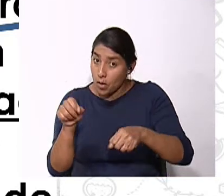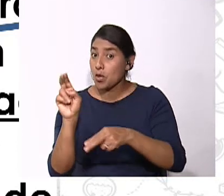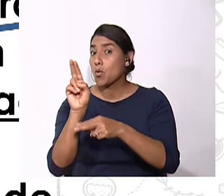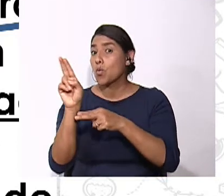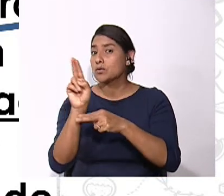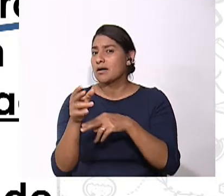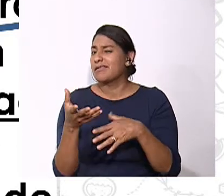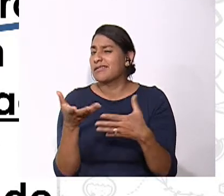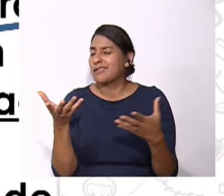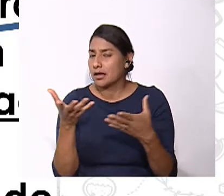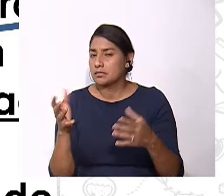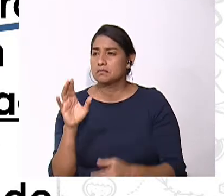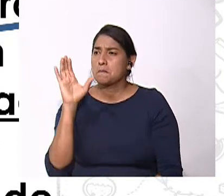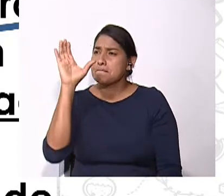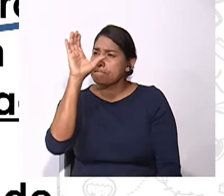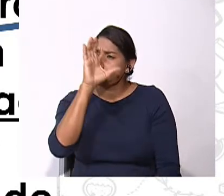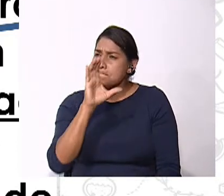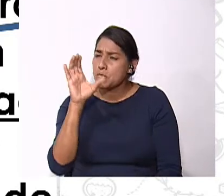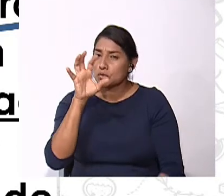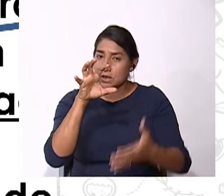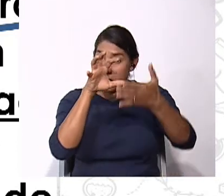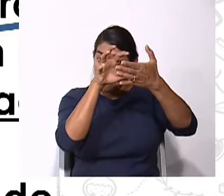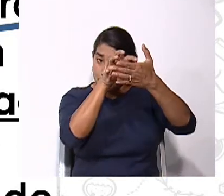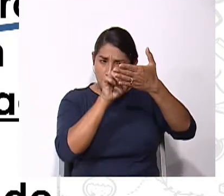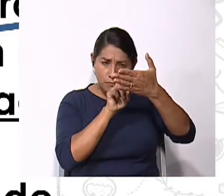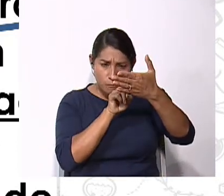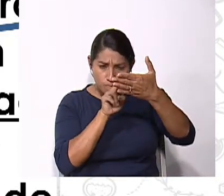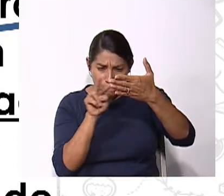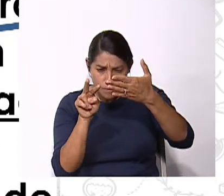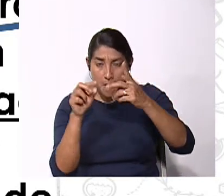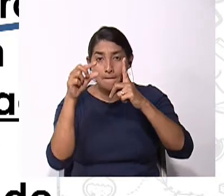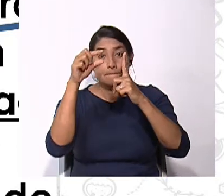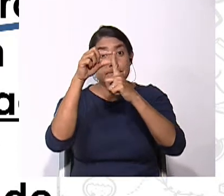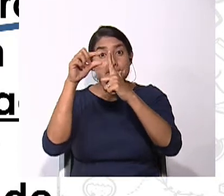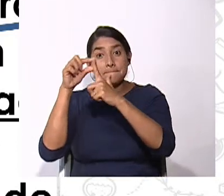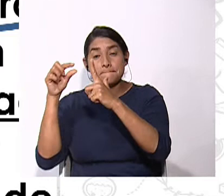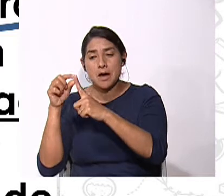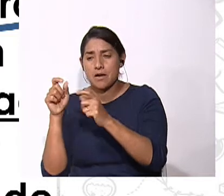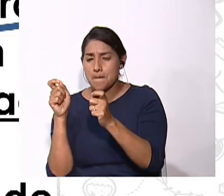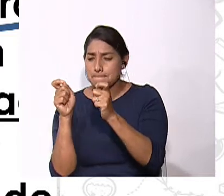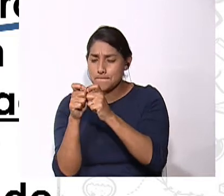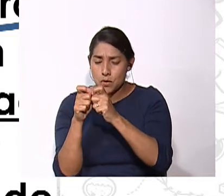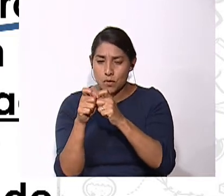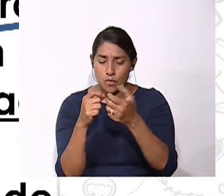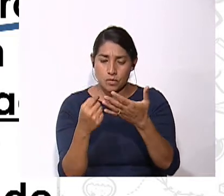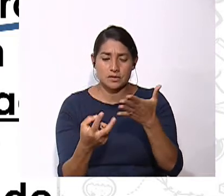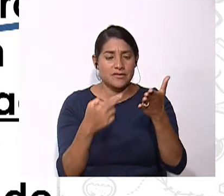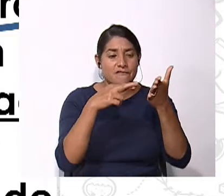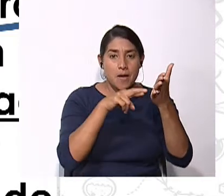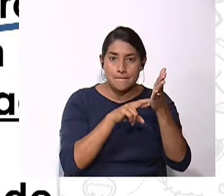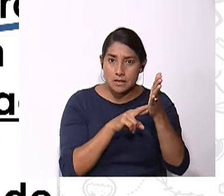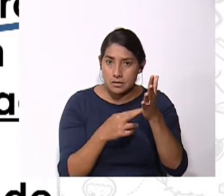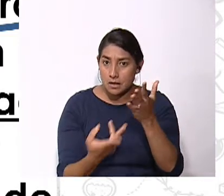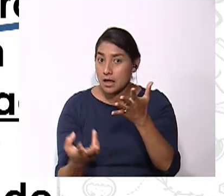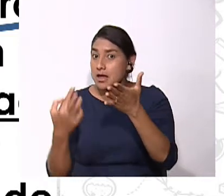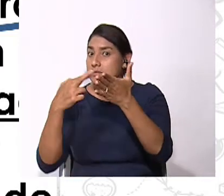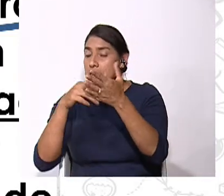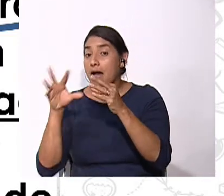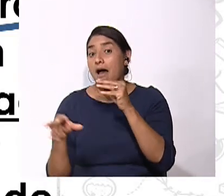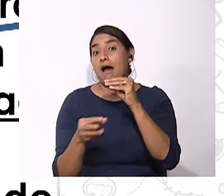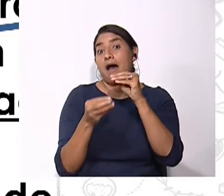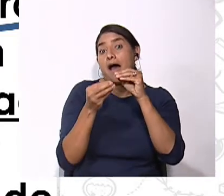es buscar en el texto las palabras que se nos repiten.